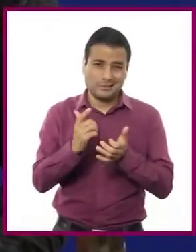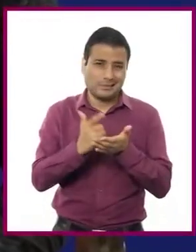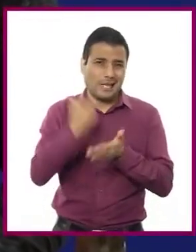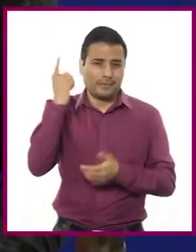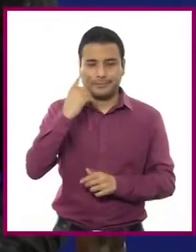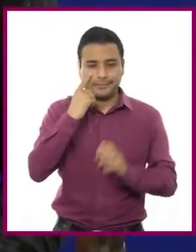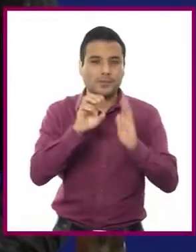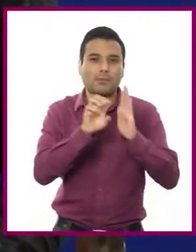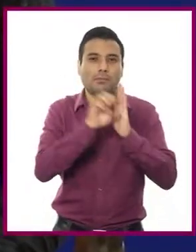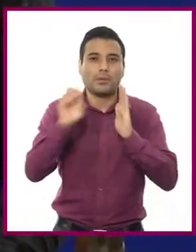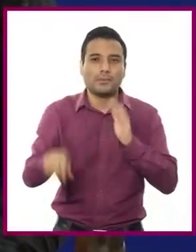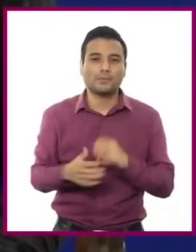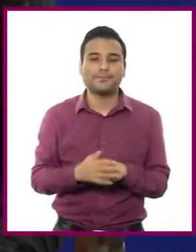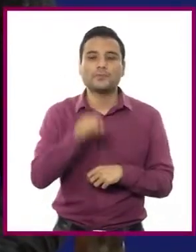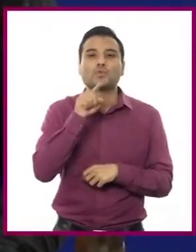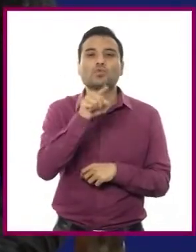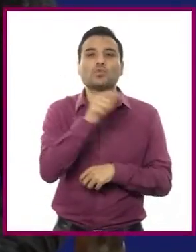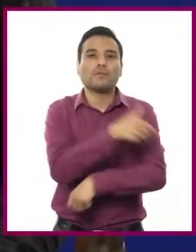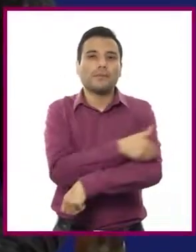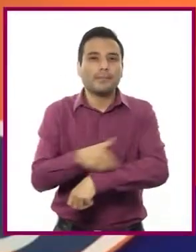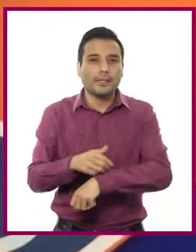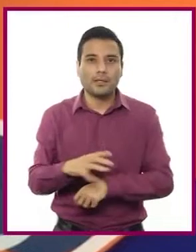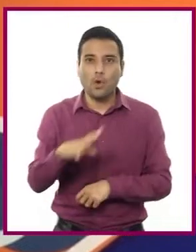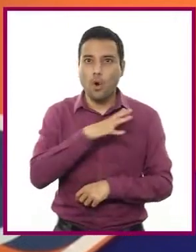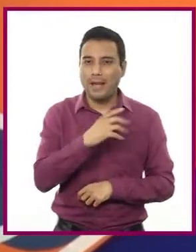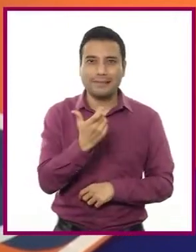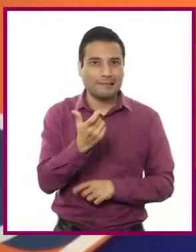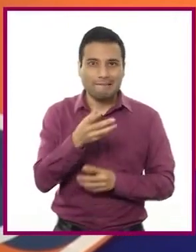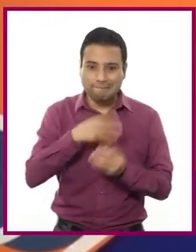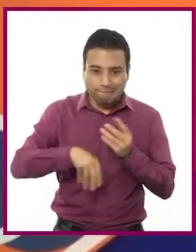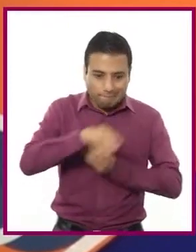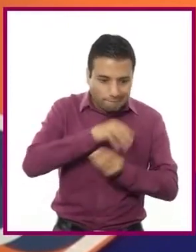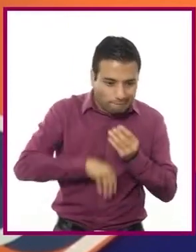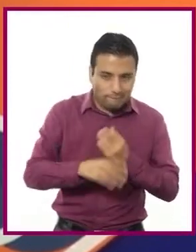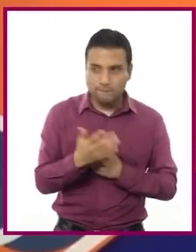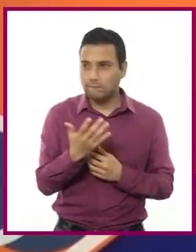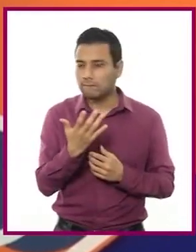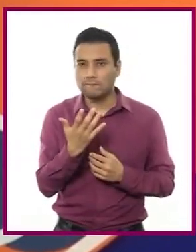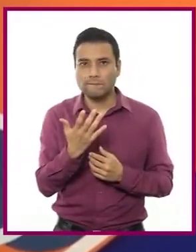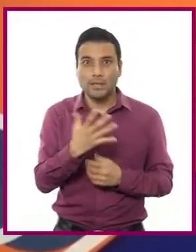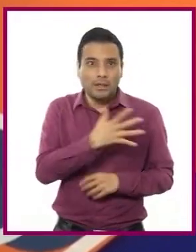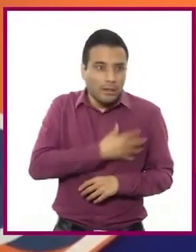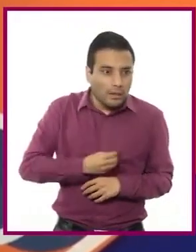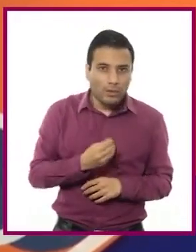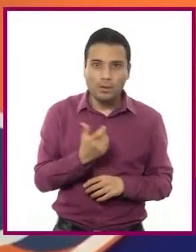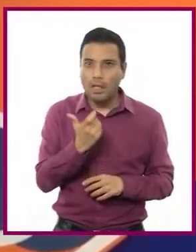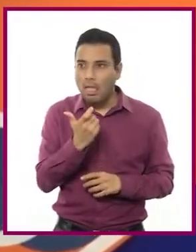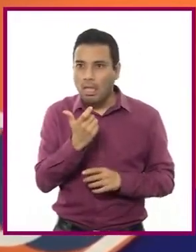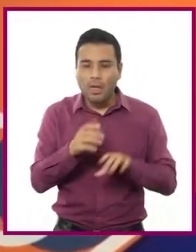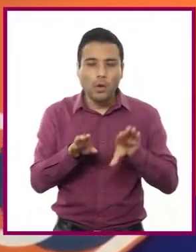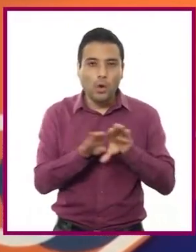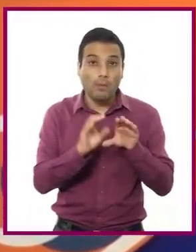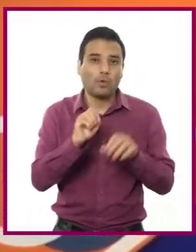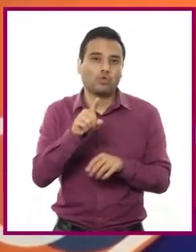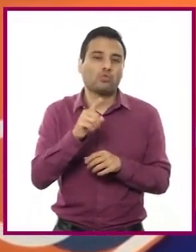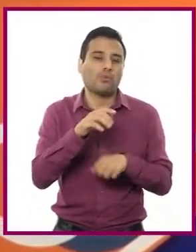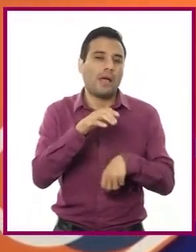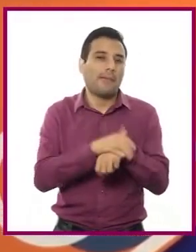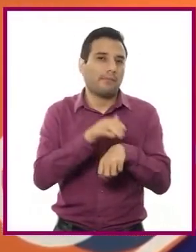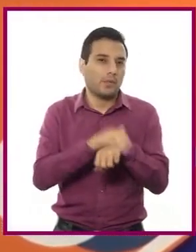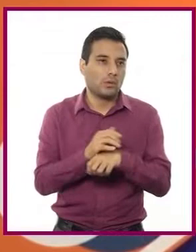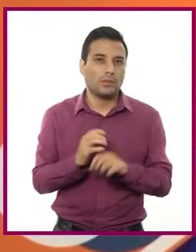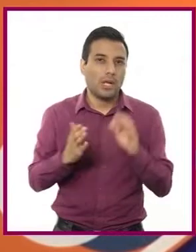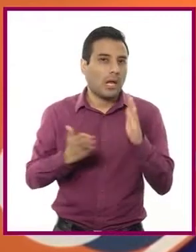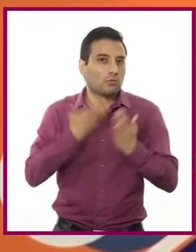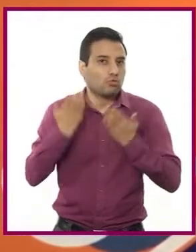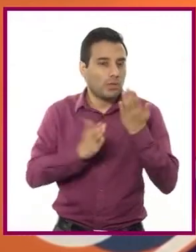Imagínense que algún familiar no tuviera dinero para sostener a su familia o que algún conocido no pueda estudiar